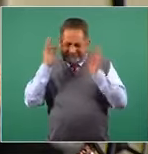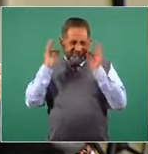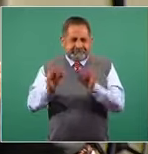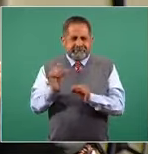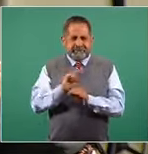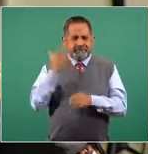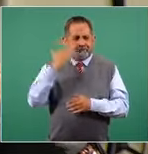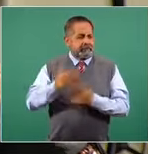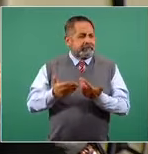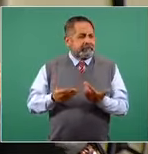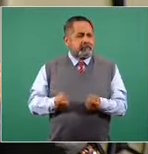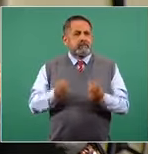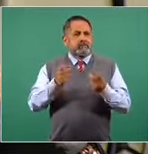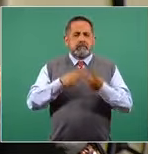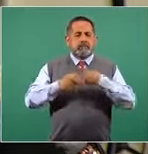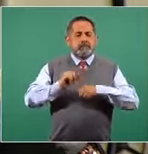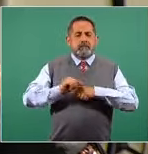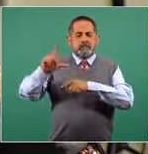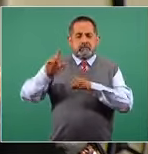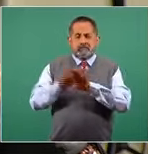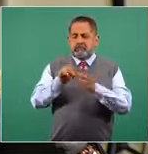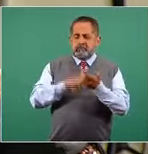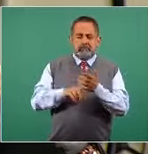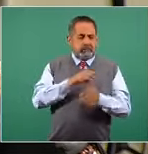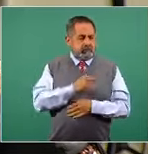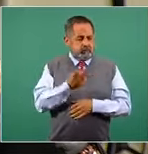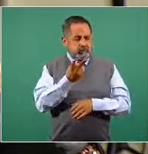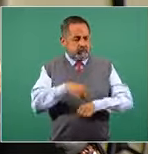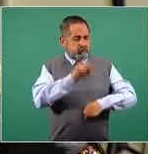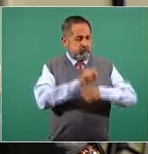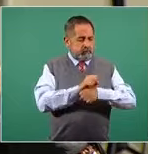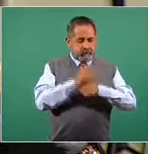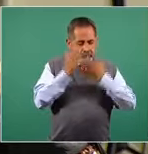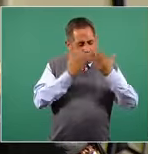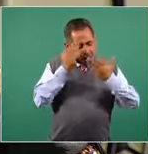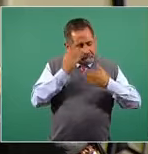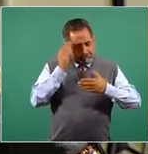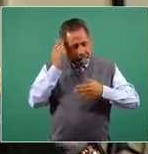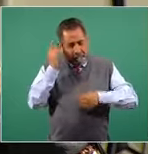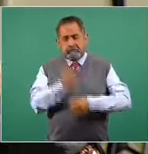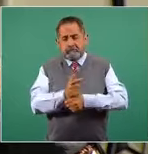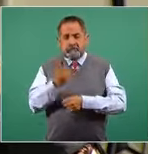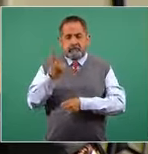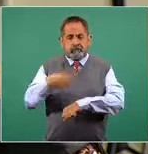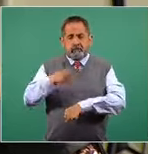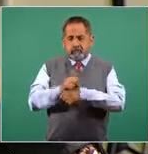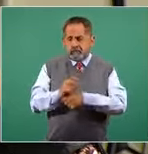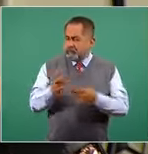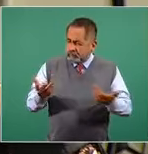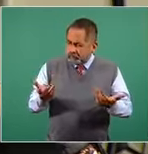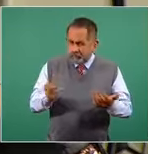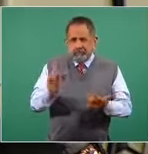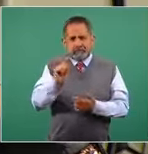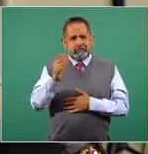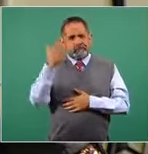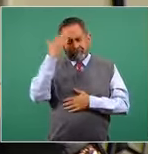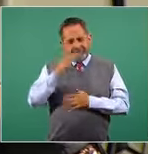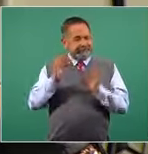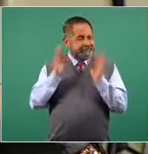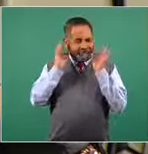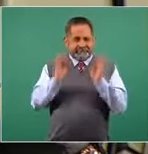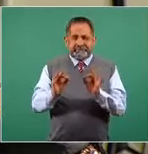habían mencionado que sean más o menos como unas 2 semanas más o menos de los estudios que están chequeando. ¿Cuándo podríamos saber más o menos para, en todo